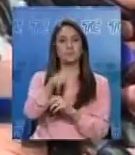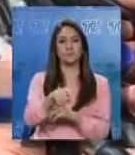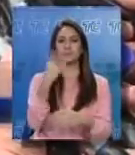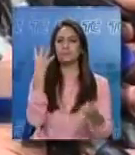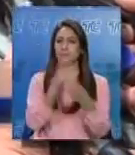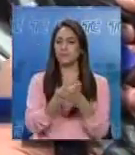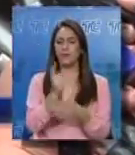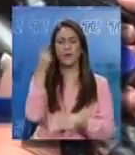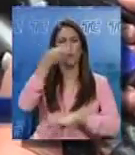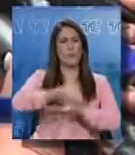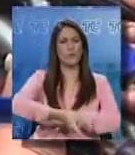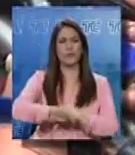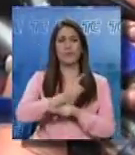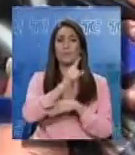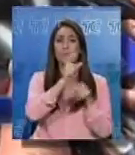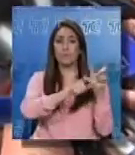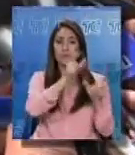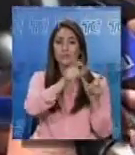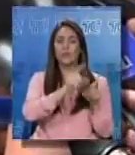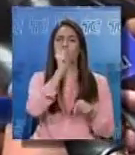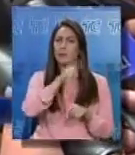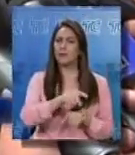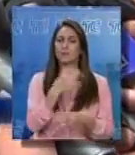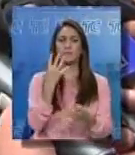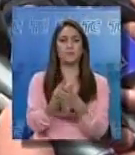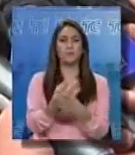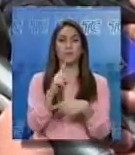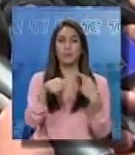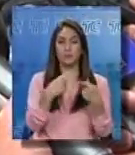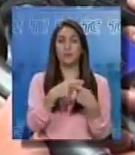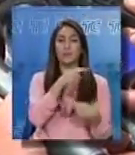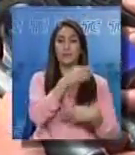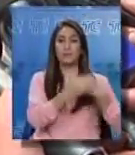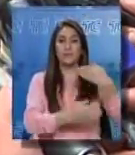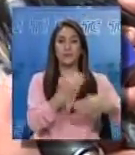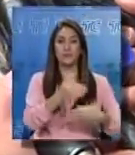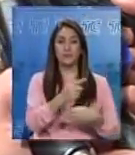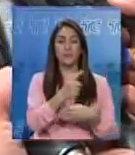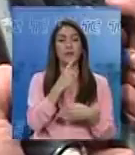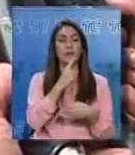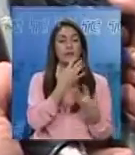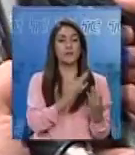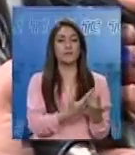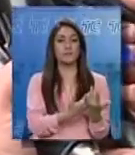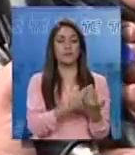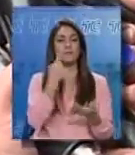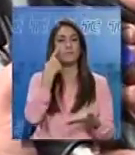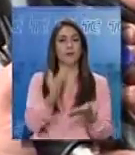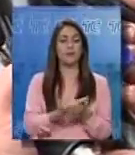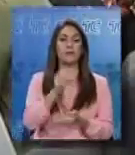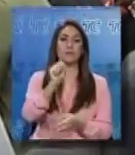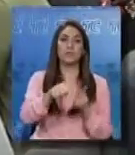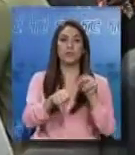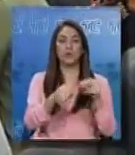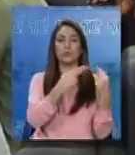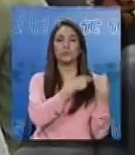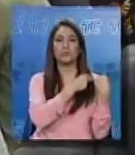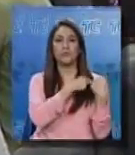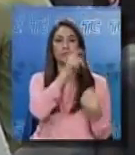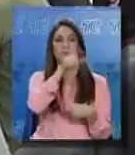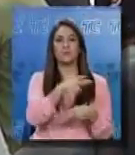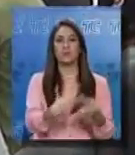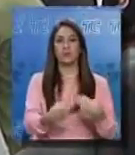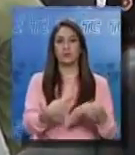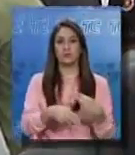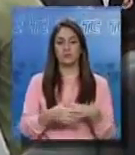prisión preventiva, comparezcan al proceso para, durante el proceso, con su comparecencia, probar o no su responsabilidad. En medio de la reunión